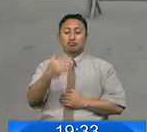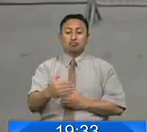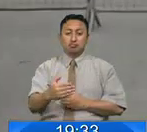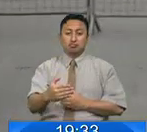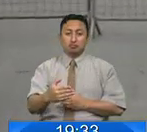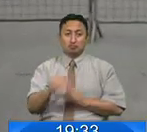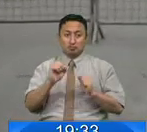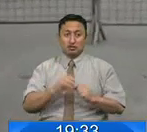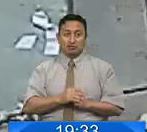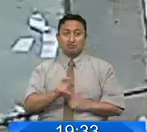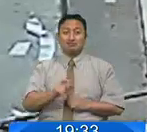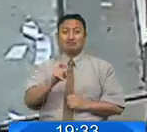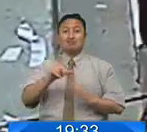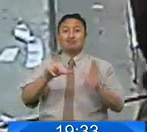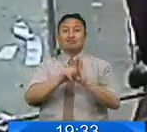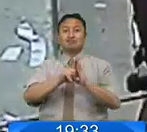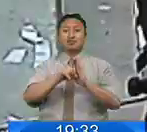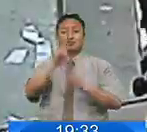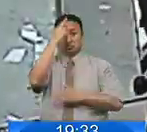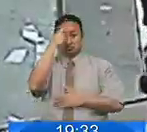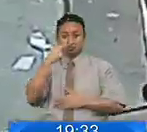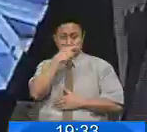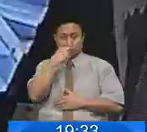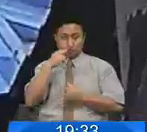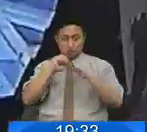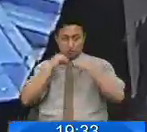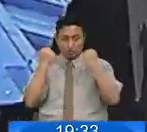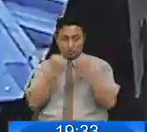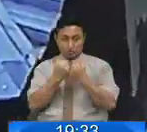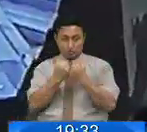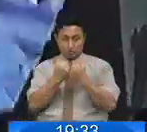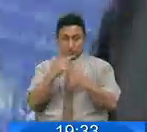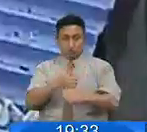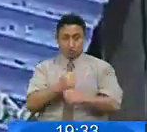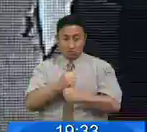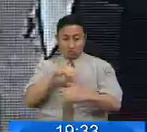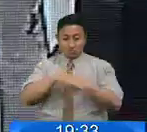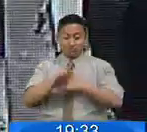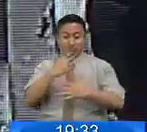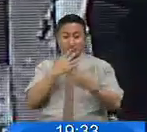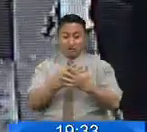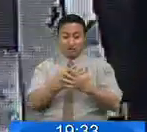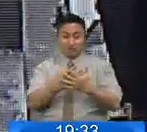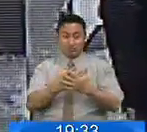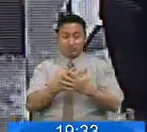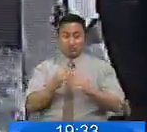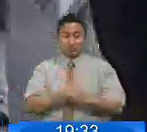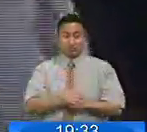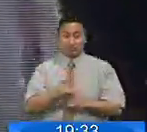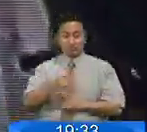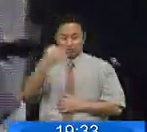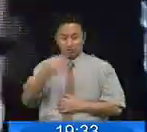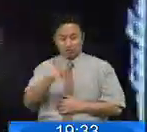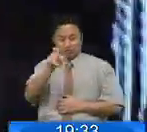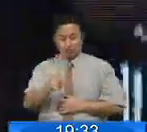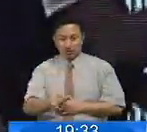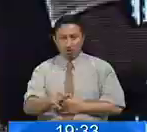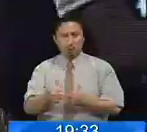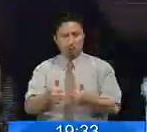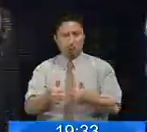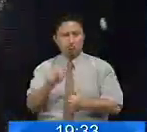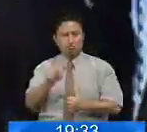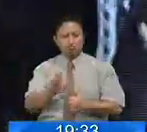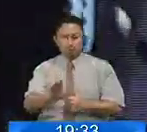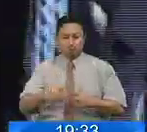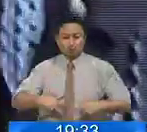para asegurar que las políticas de rehabilitación social y de seguridad en los centros de privación de libertad garanticen la permanencia y la